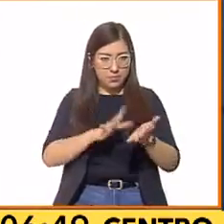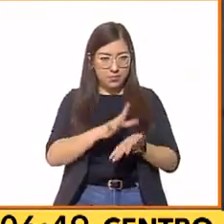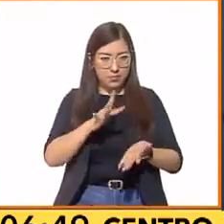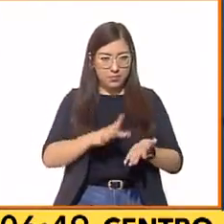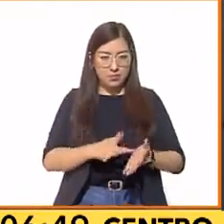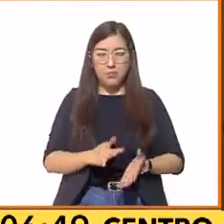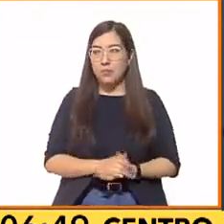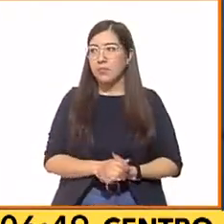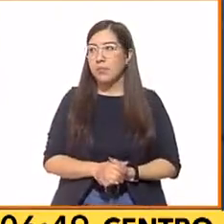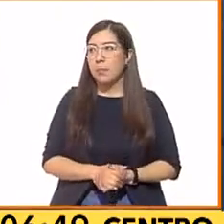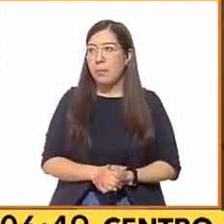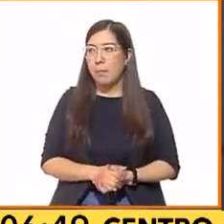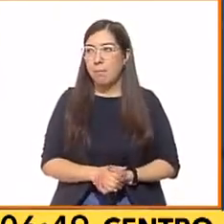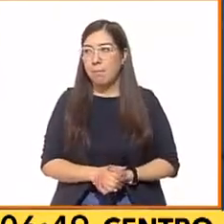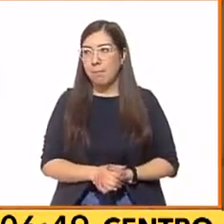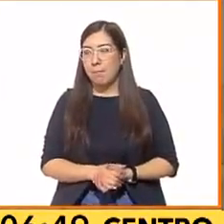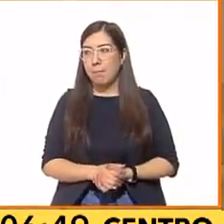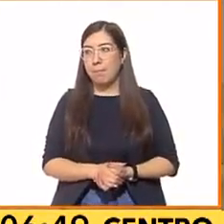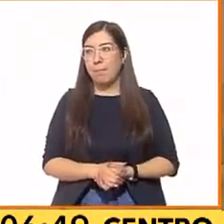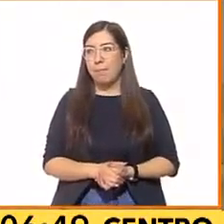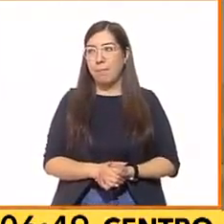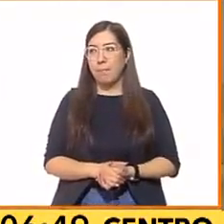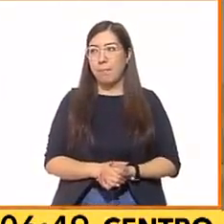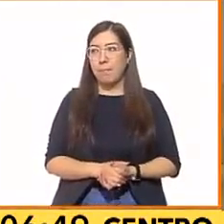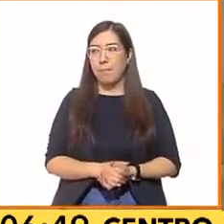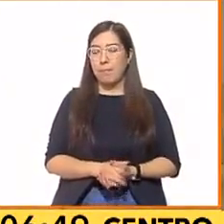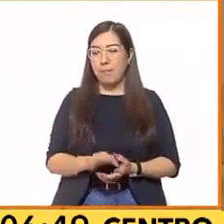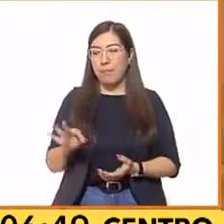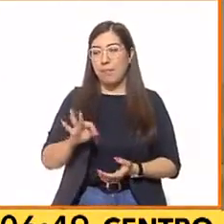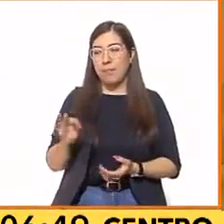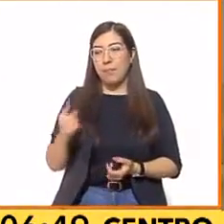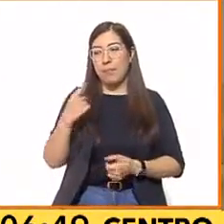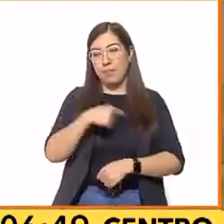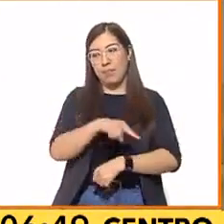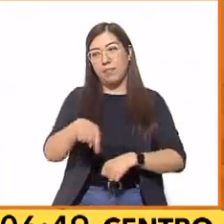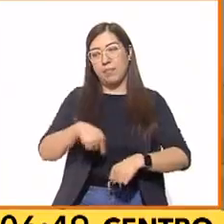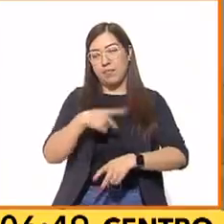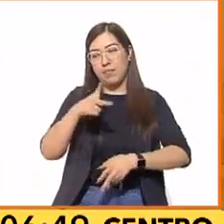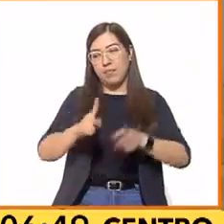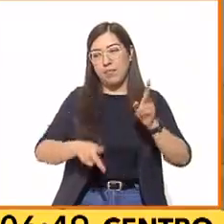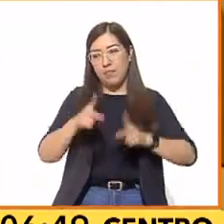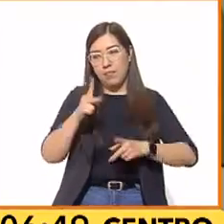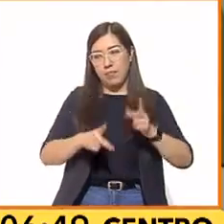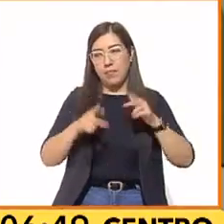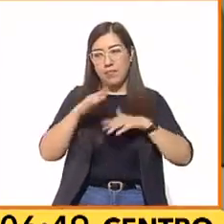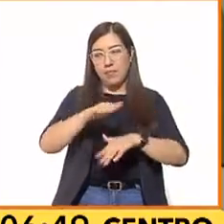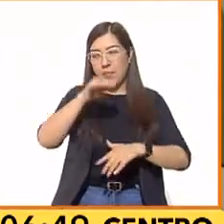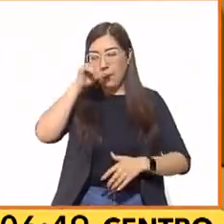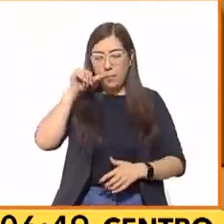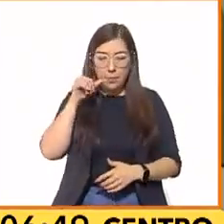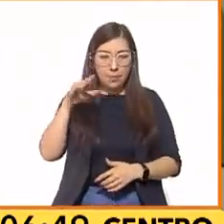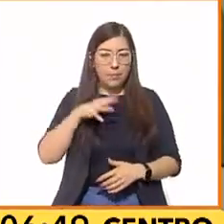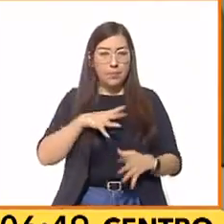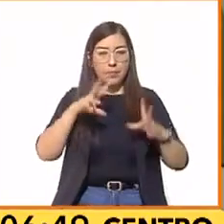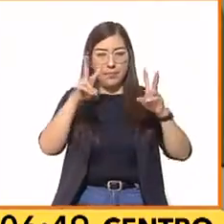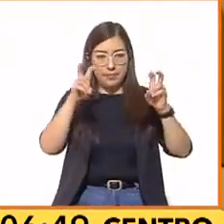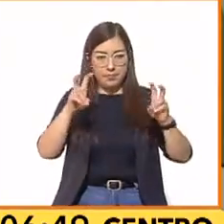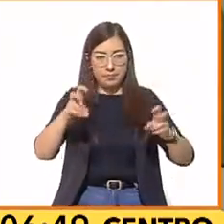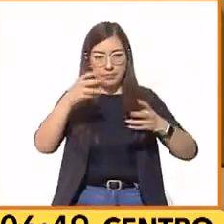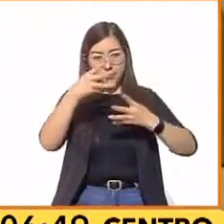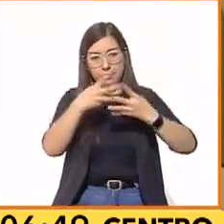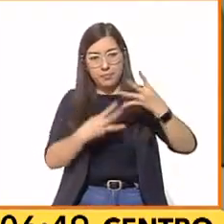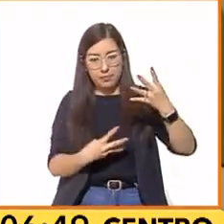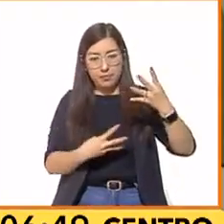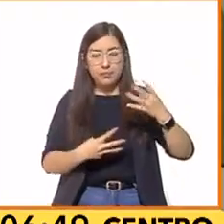Sin duda. Doctor Felipe Ávila, podríamos llevarnos una hora en platicar de Juárez, porque sin duda pues son muchos los aspectos que hay que